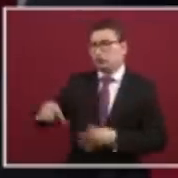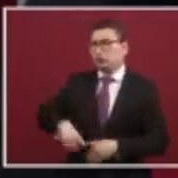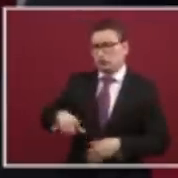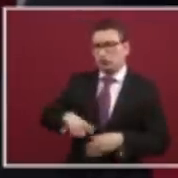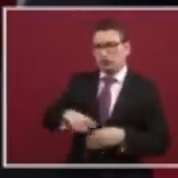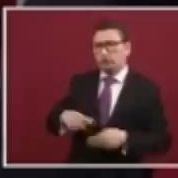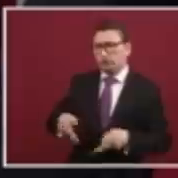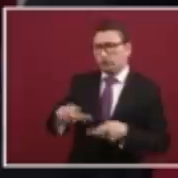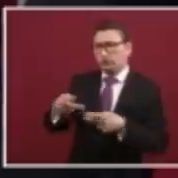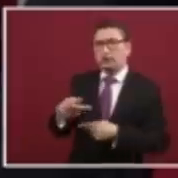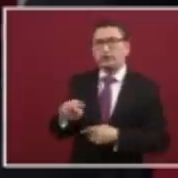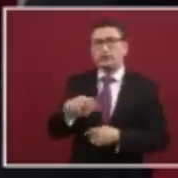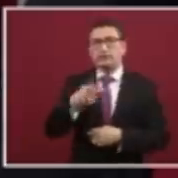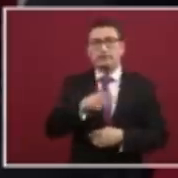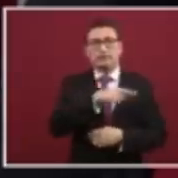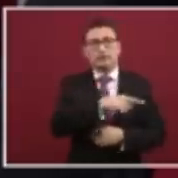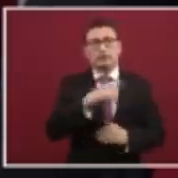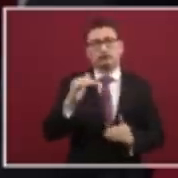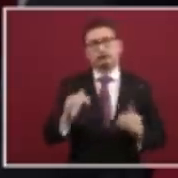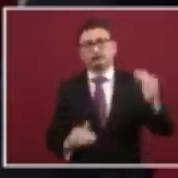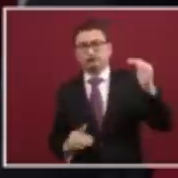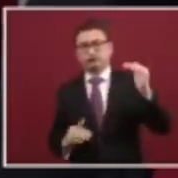de desventaja al